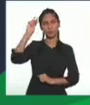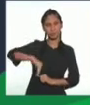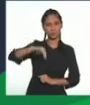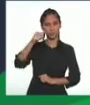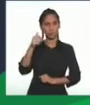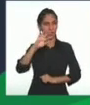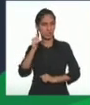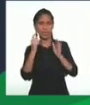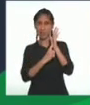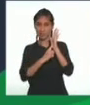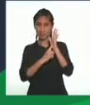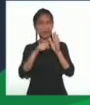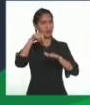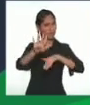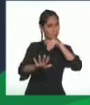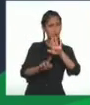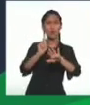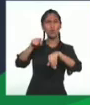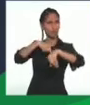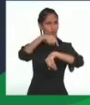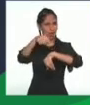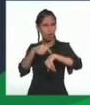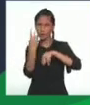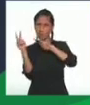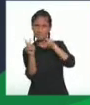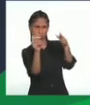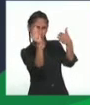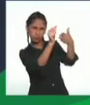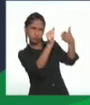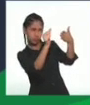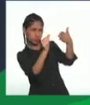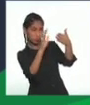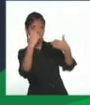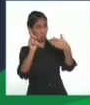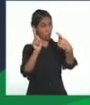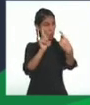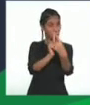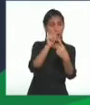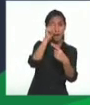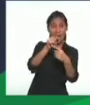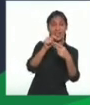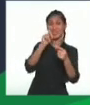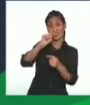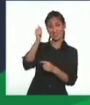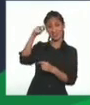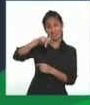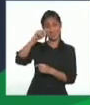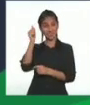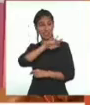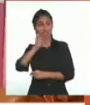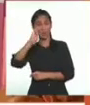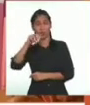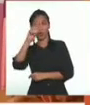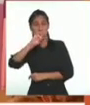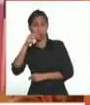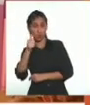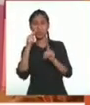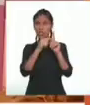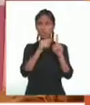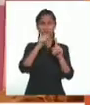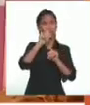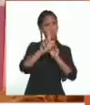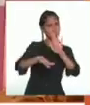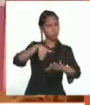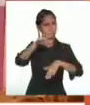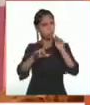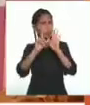caminó durante 1 hora viendo artesanías hasta que llegó a la feria de la Tantaguagua, la fiesta del pan. ¿Cuántos minutos caminó? Si caminó durante